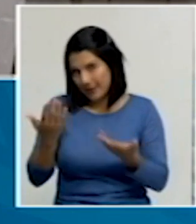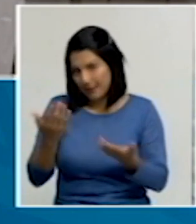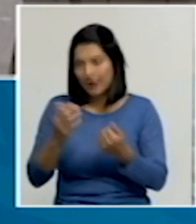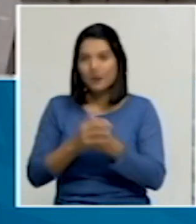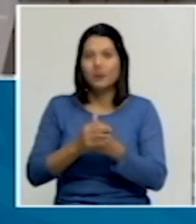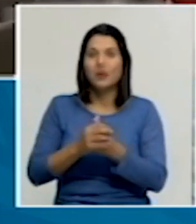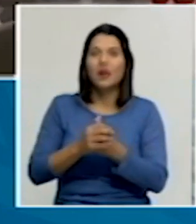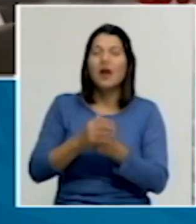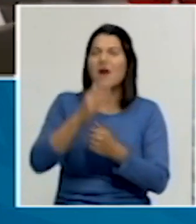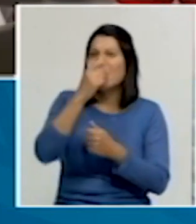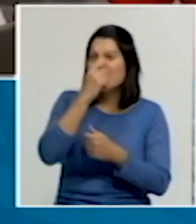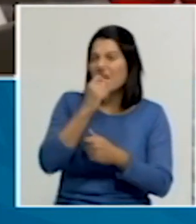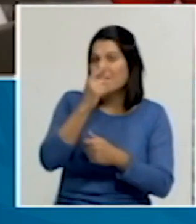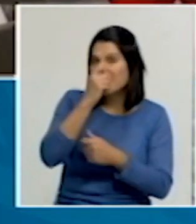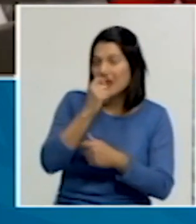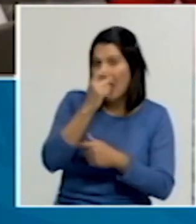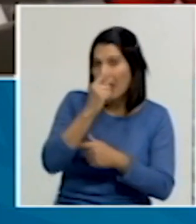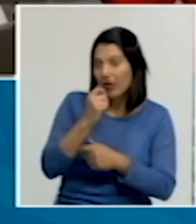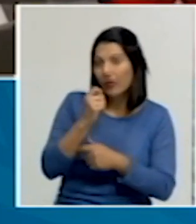un resfriado